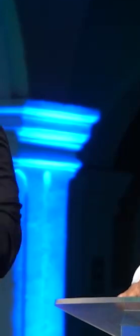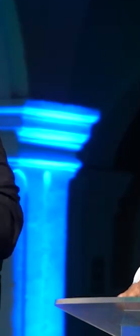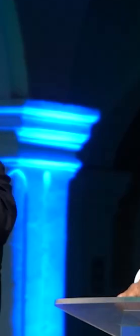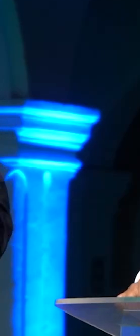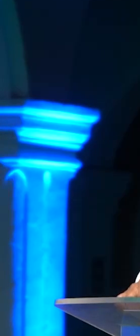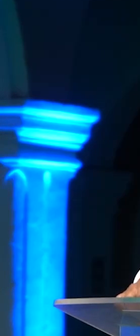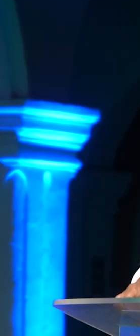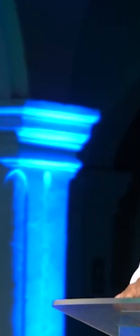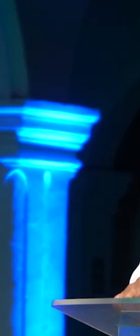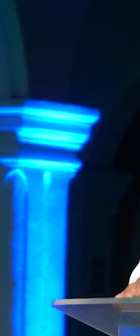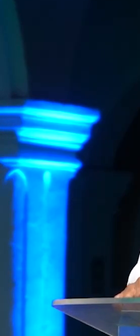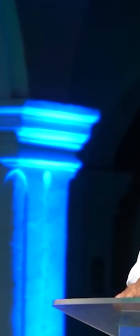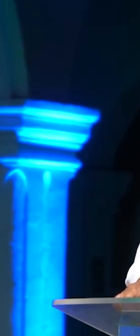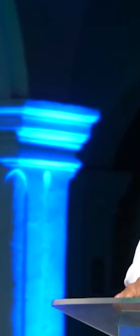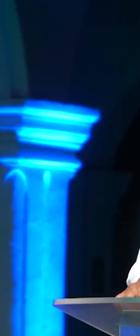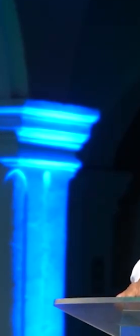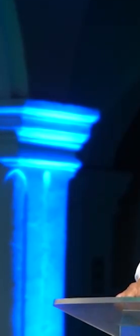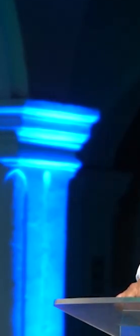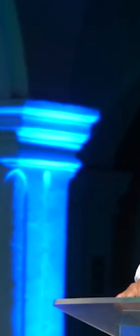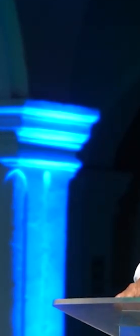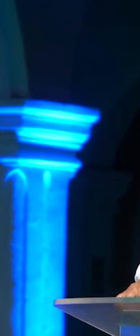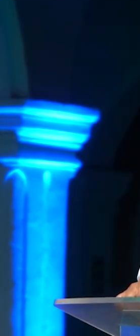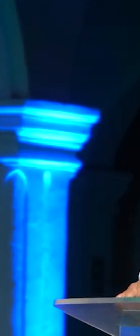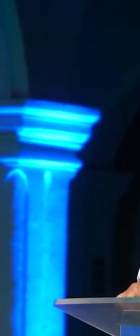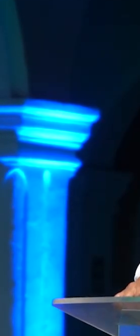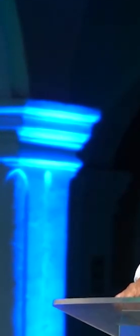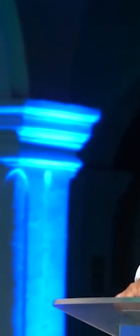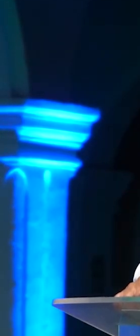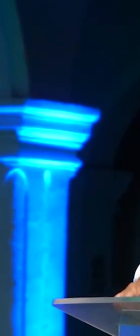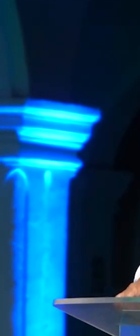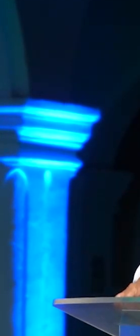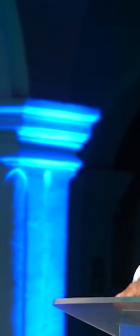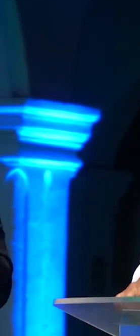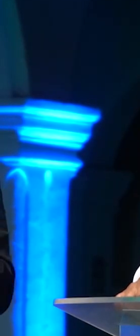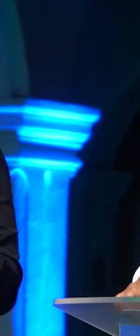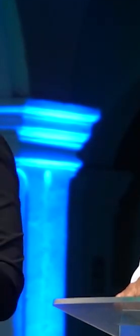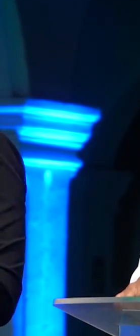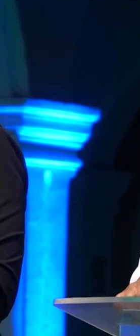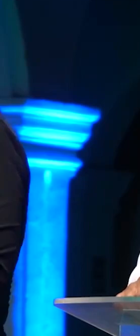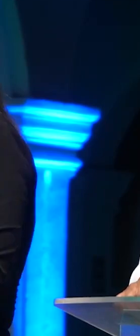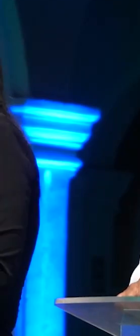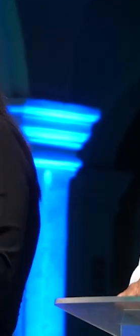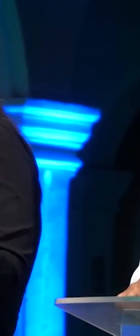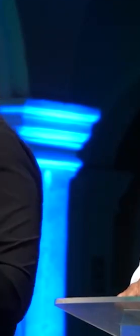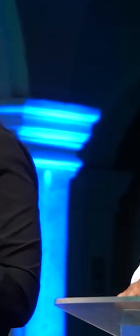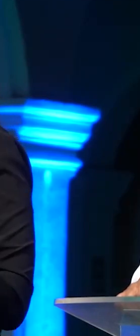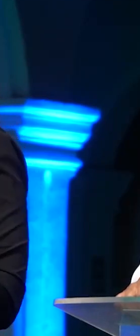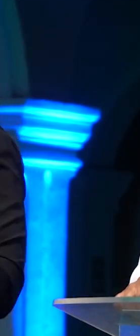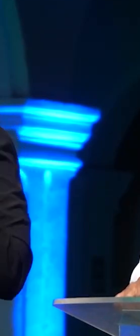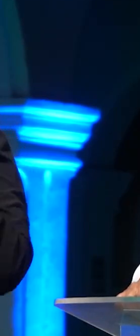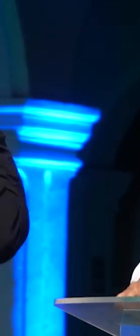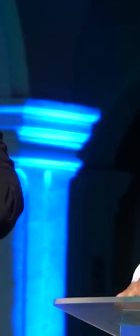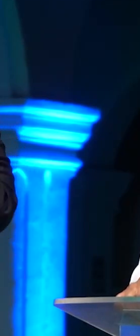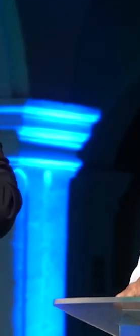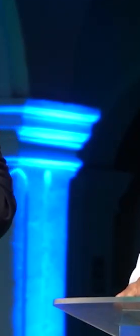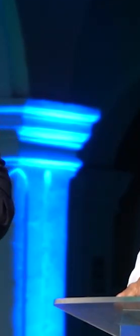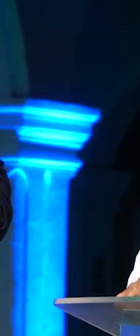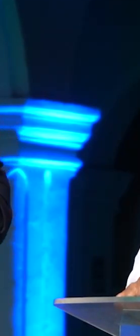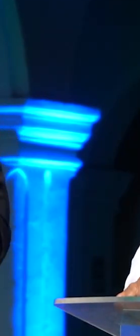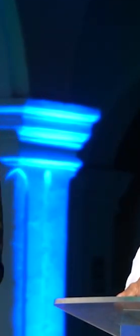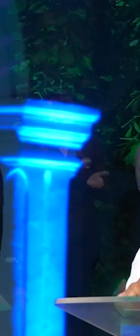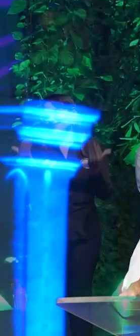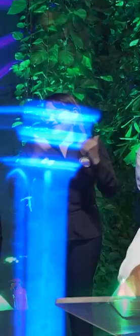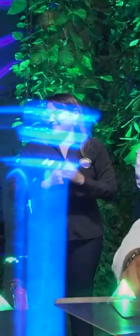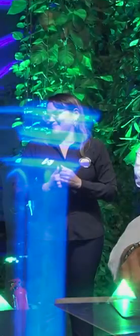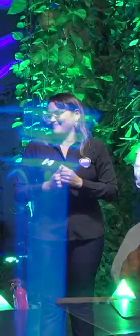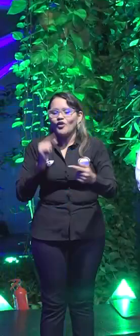con las empresas, con el Estado, pues en esas dos cosas, si hacemos bien la formación y si hacemos bien la investigación, estamos contribuyendo y